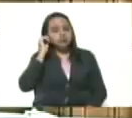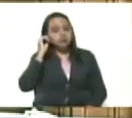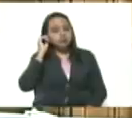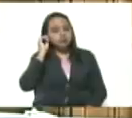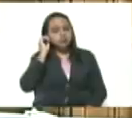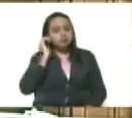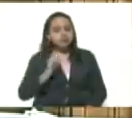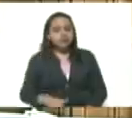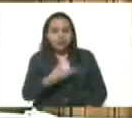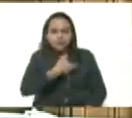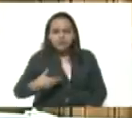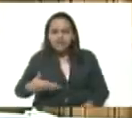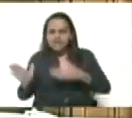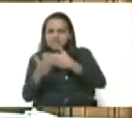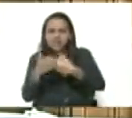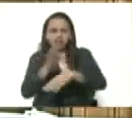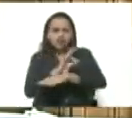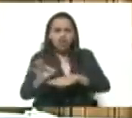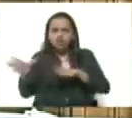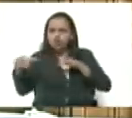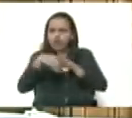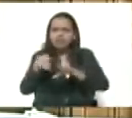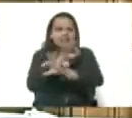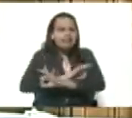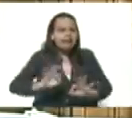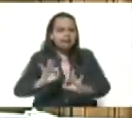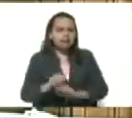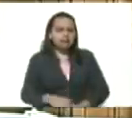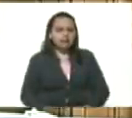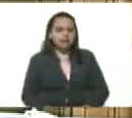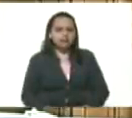Presidente, cierre la frontera, que no entre más nadie, más nadie.